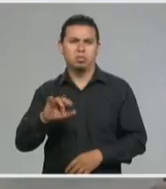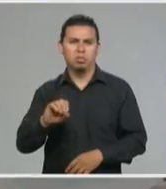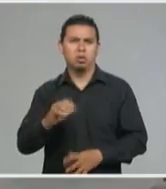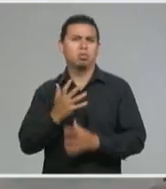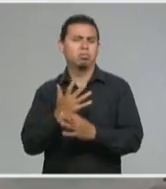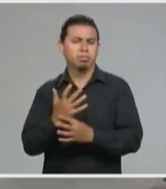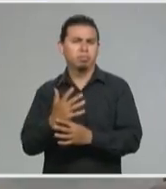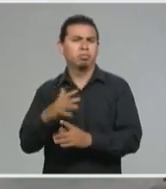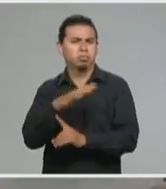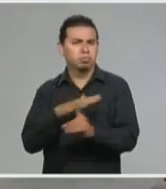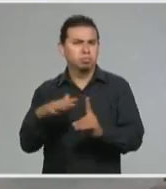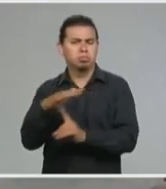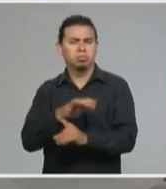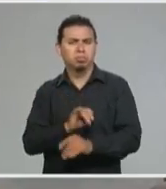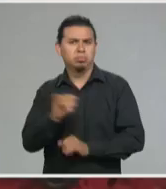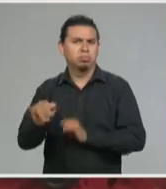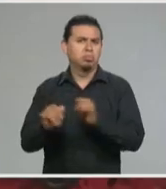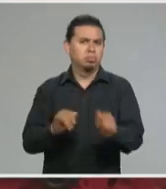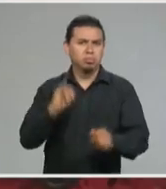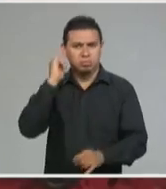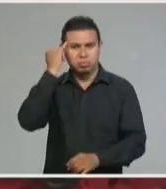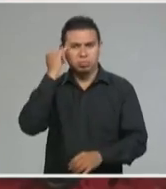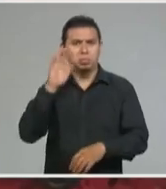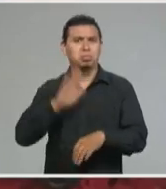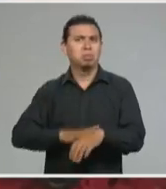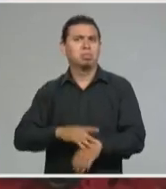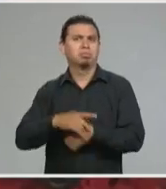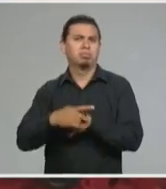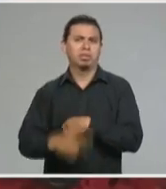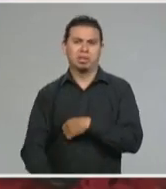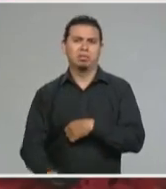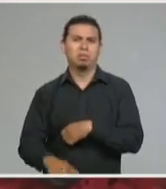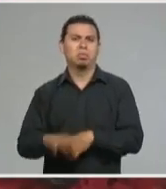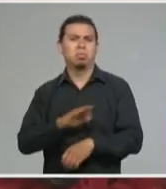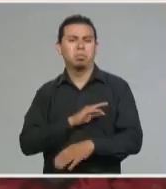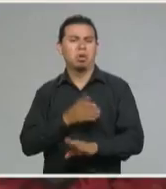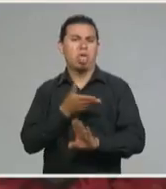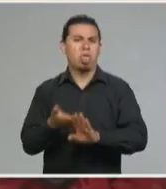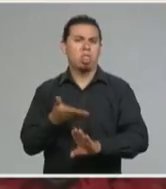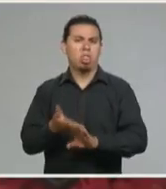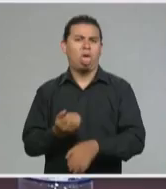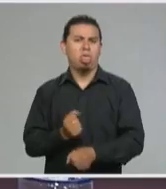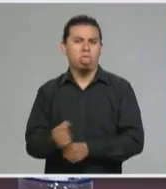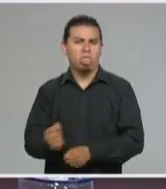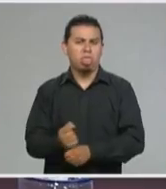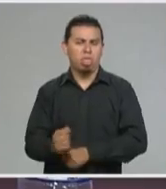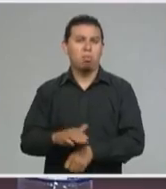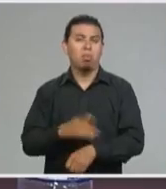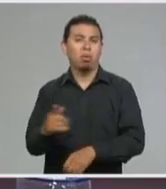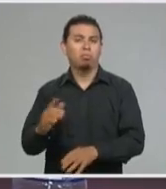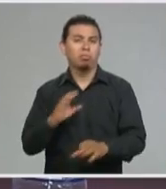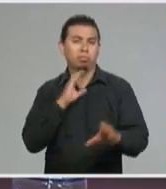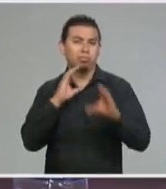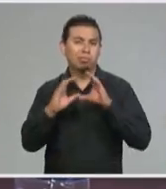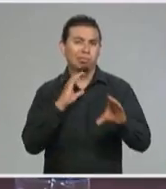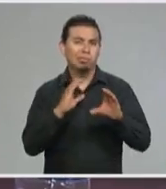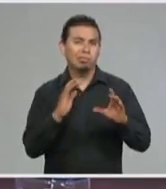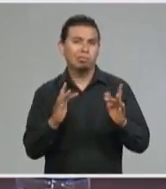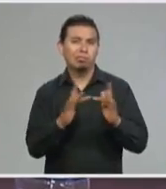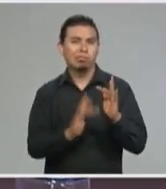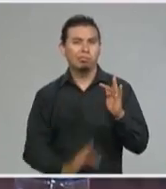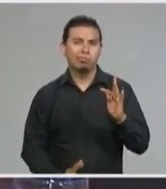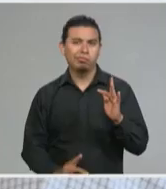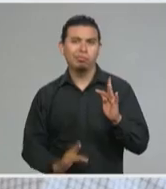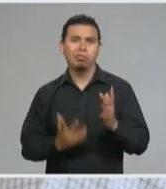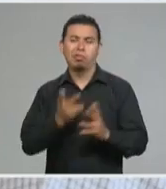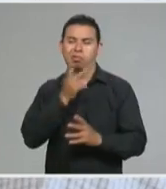dijo que las comunidades indígenas son más vulnerables a este tipo de delitos debido a la falta de comunicación a veces